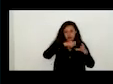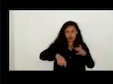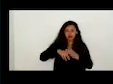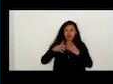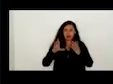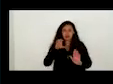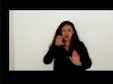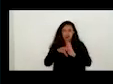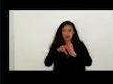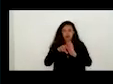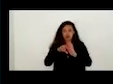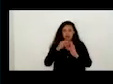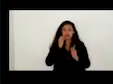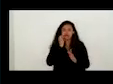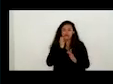sin gluten.